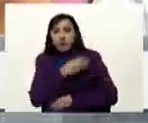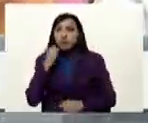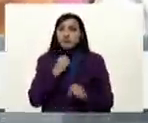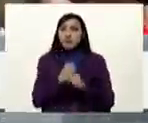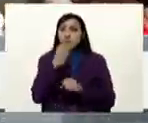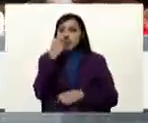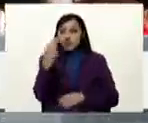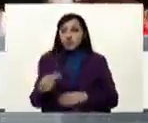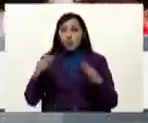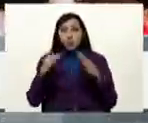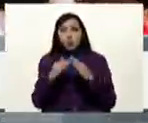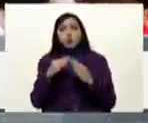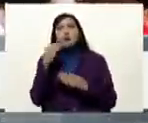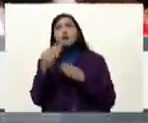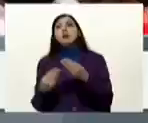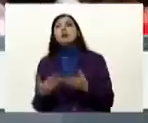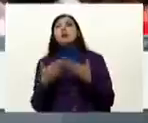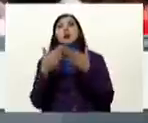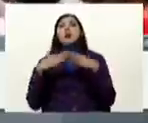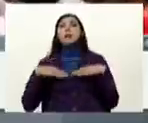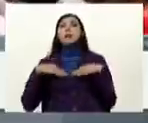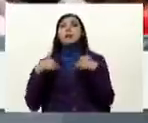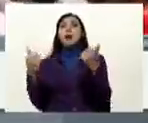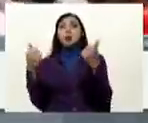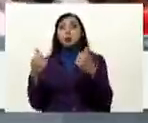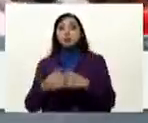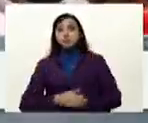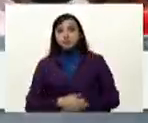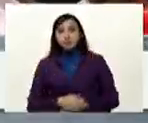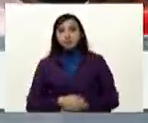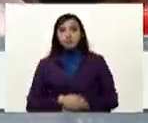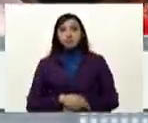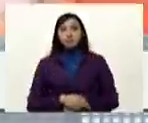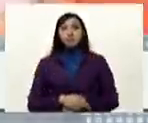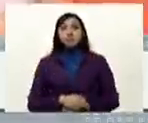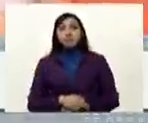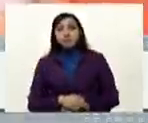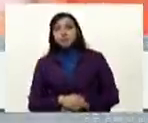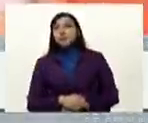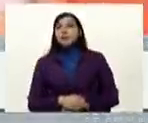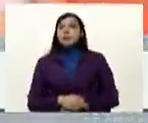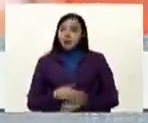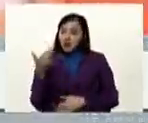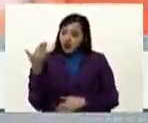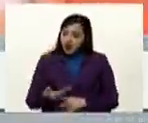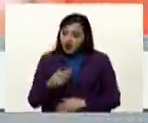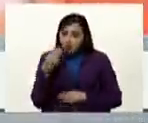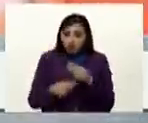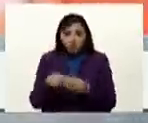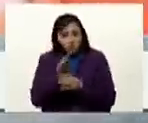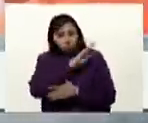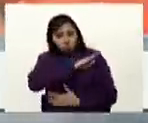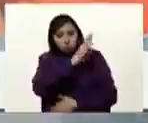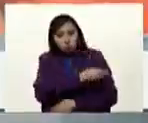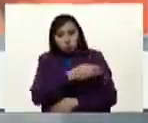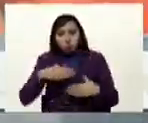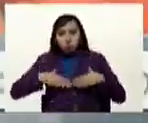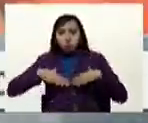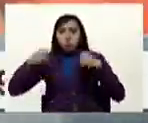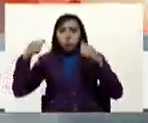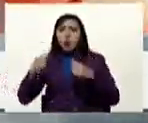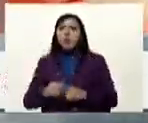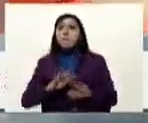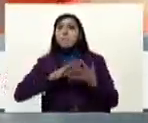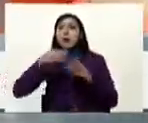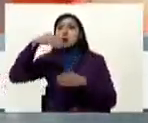casa, justamente llevando la salud en lo que nosotros consideramos que es el mayor potencial que tiene Venezuela en salud, que es su barrio